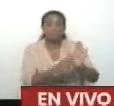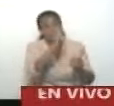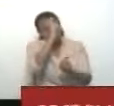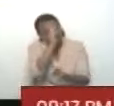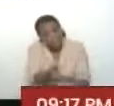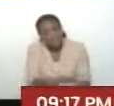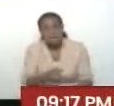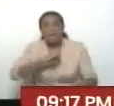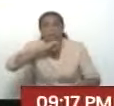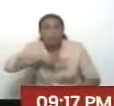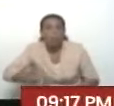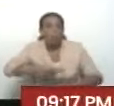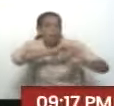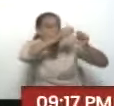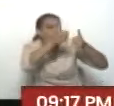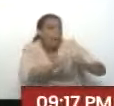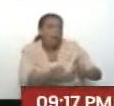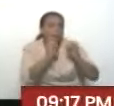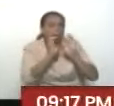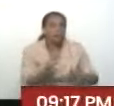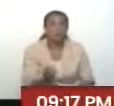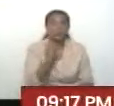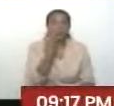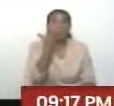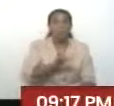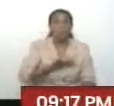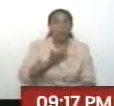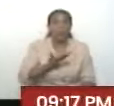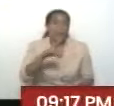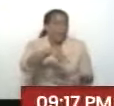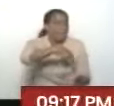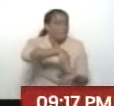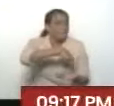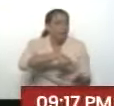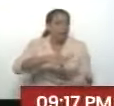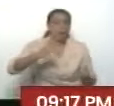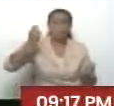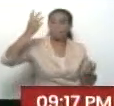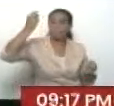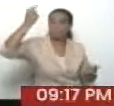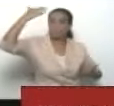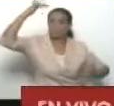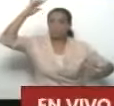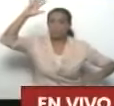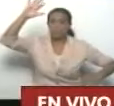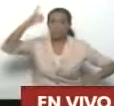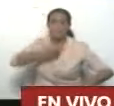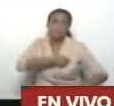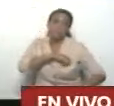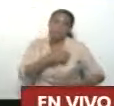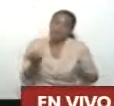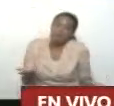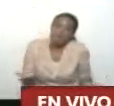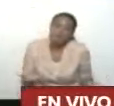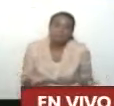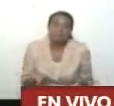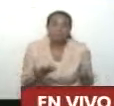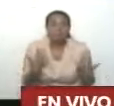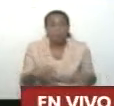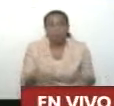a Bolívar en el arte, sobre todo en el baile andaluz, ¿ves? Es una